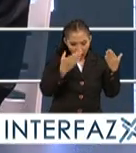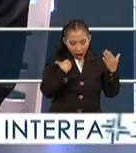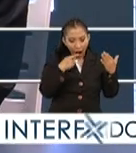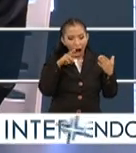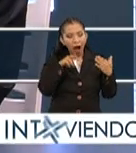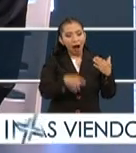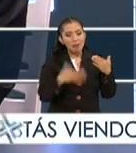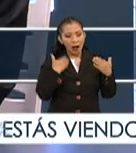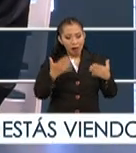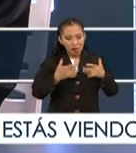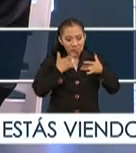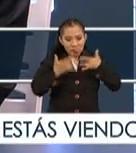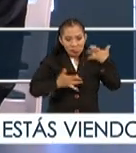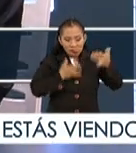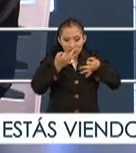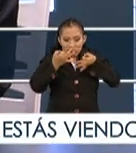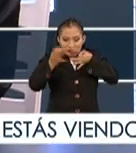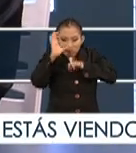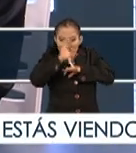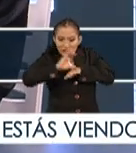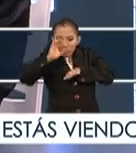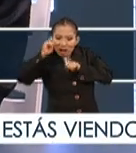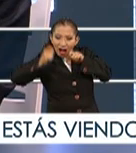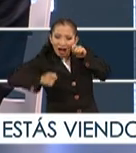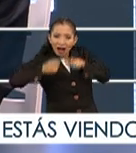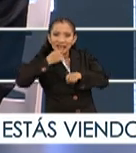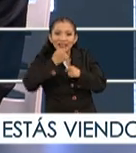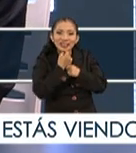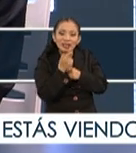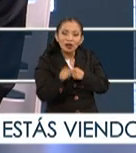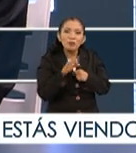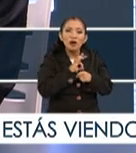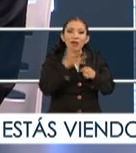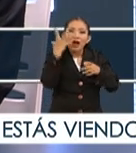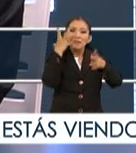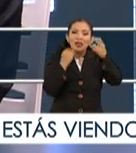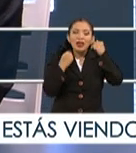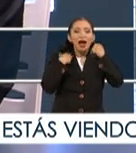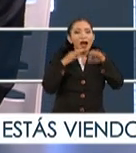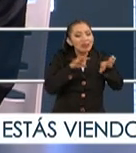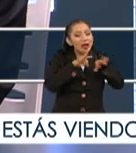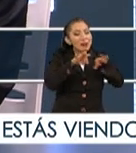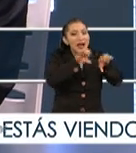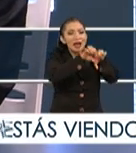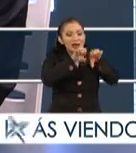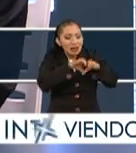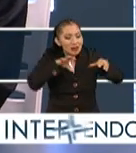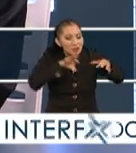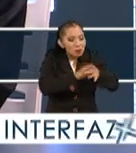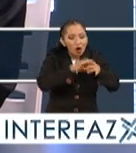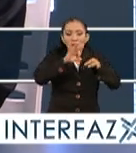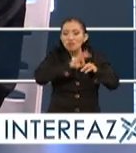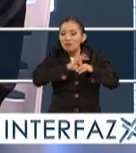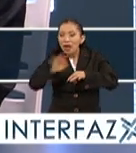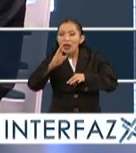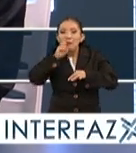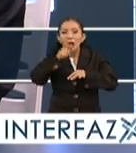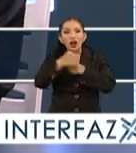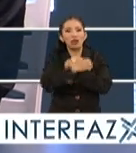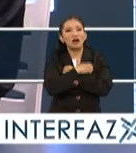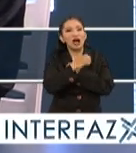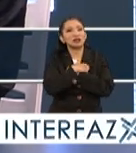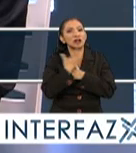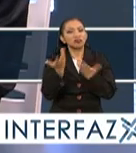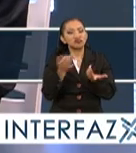que despertar esa curiosidad en los niños y que puedan aprender y que puedan trabajar en equipo y que puedan tener una mejor